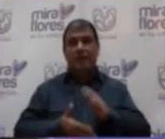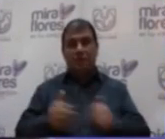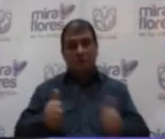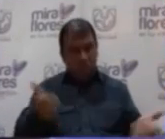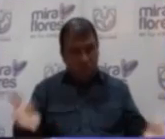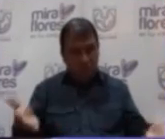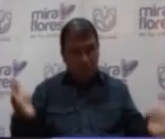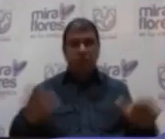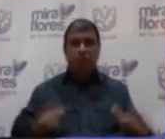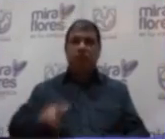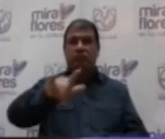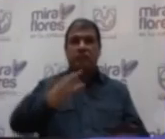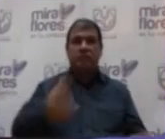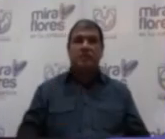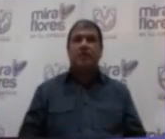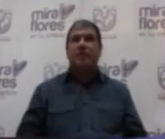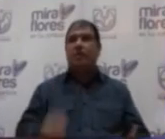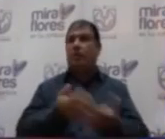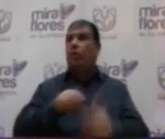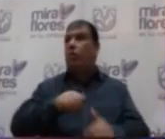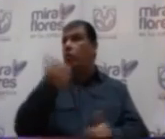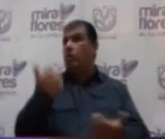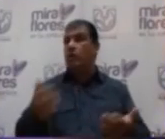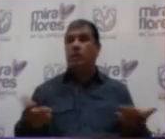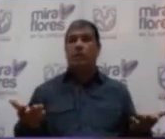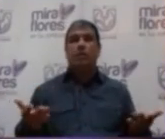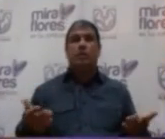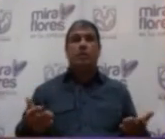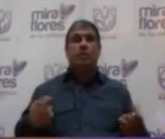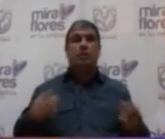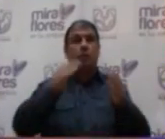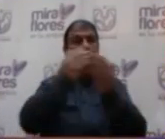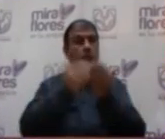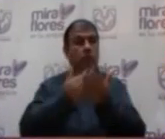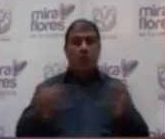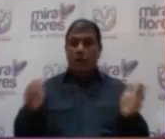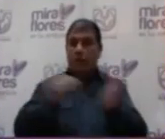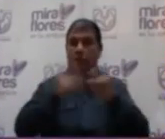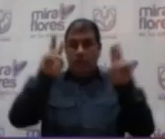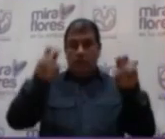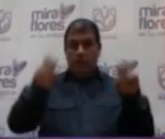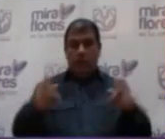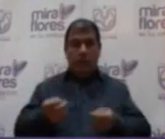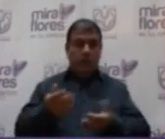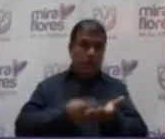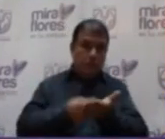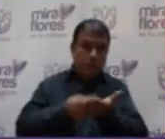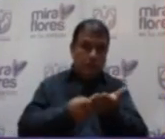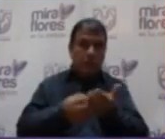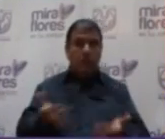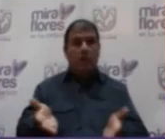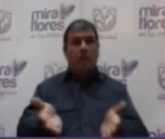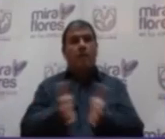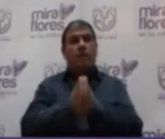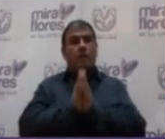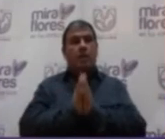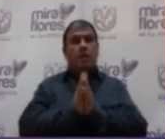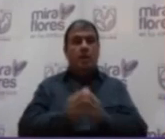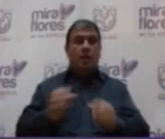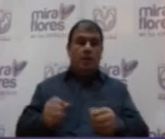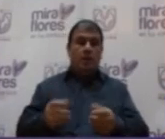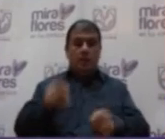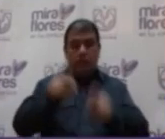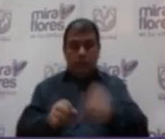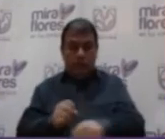viento. Muy bien. ¿Tenemos algún otro punto? Es todo, señor alcalde. No habiendo más temas que tratar, les voy a pedir